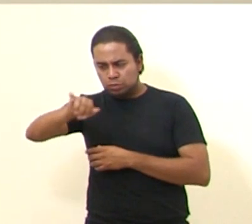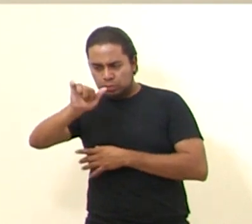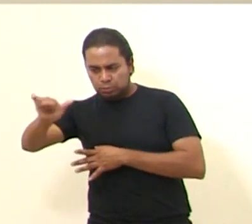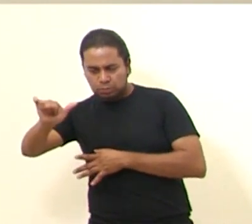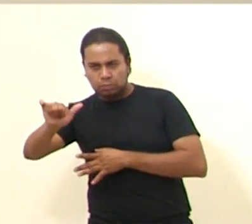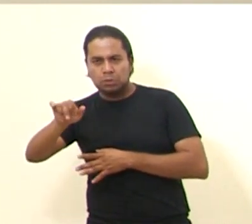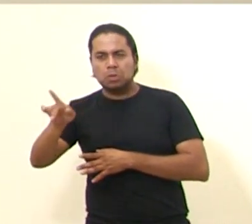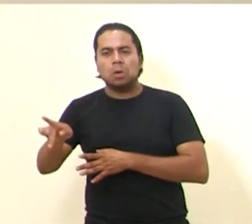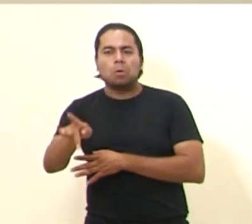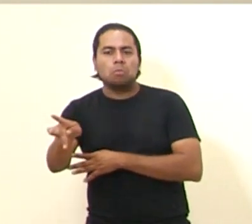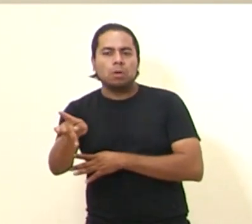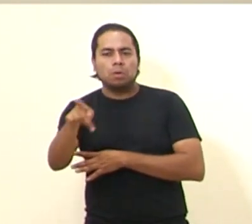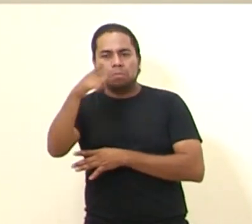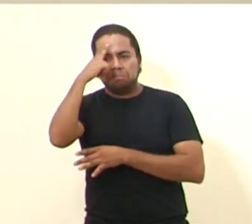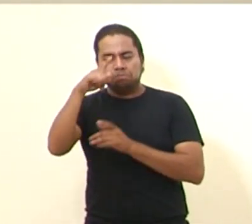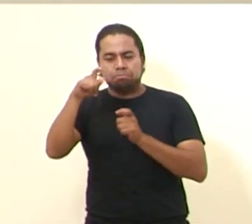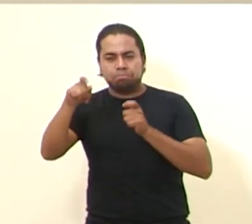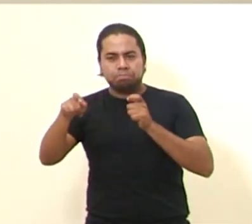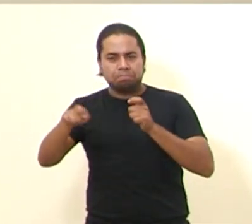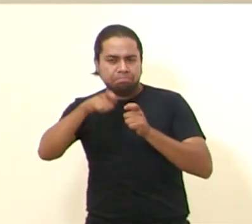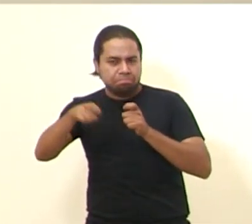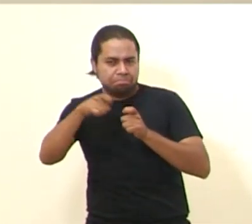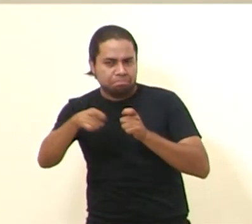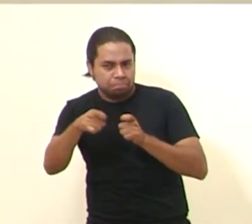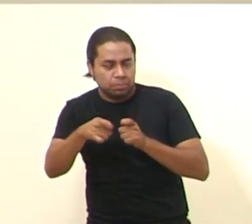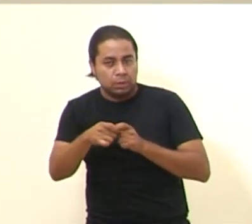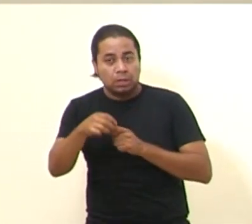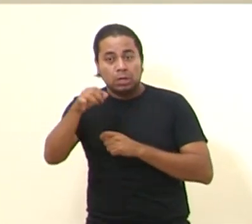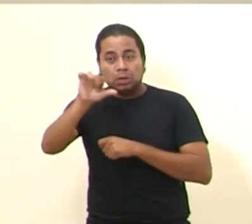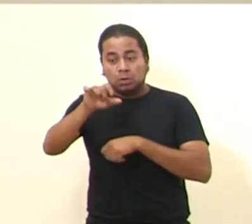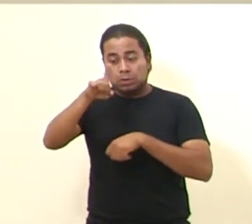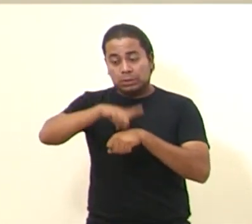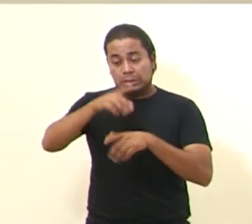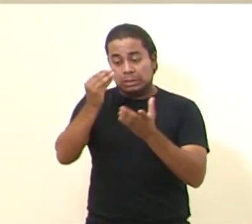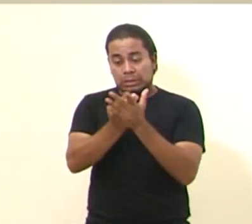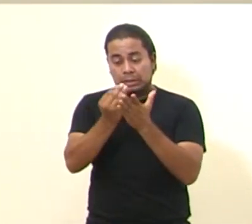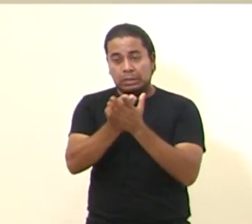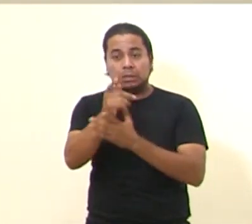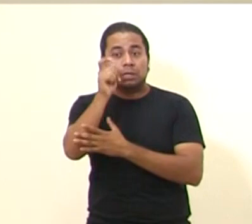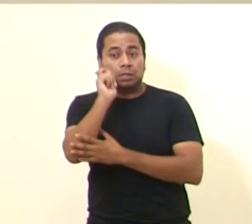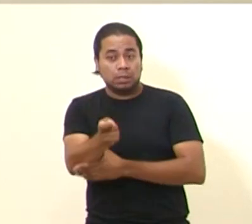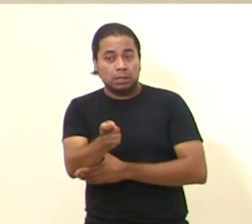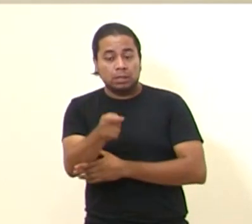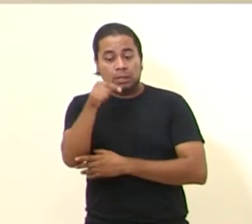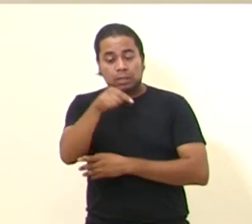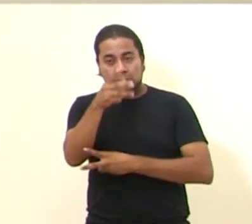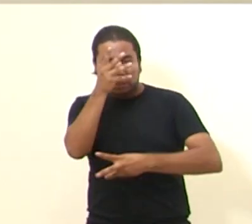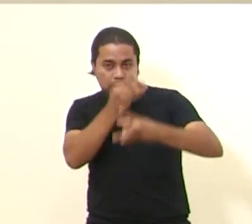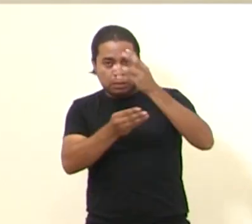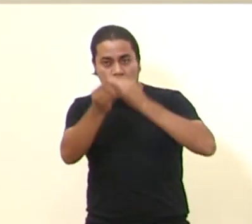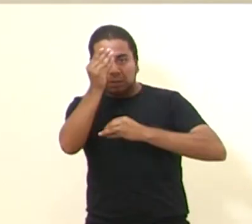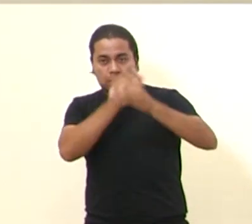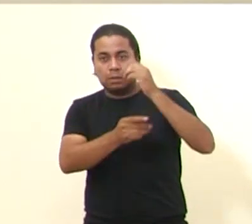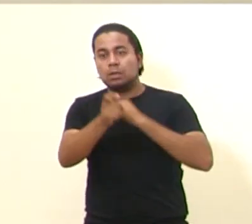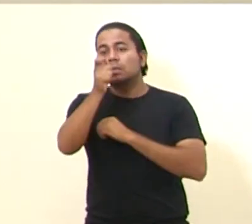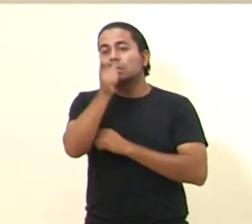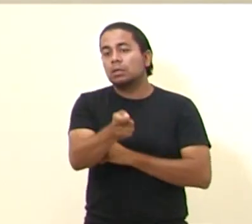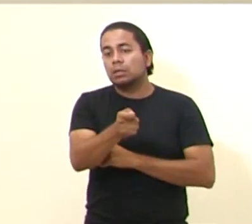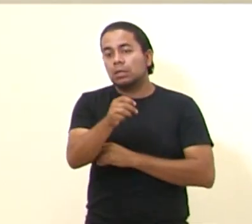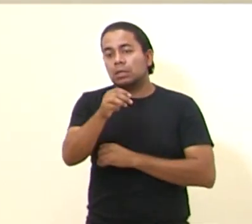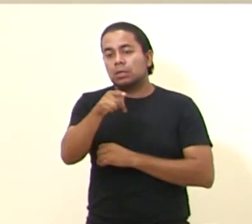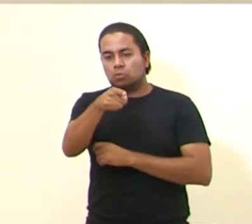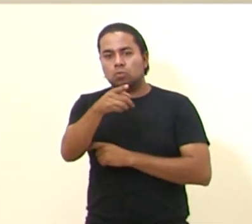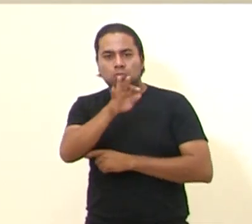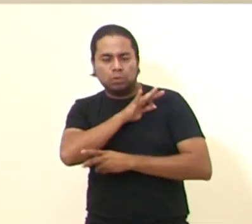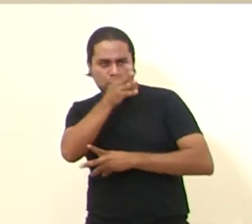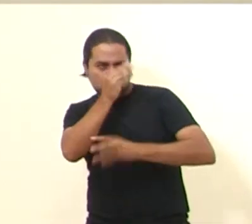tejedores. El día de hoy, esta sesión se trata de que nosotros aprendamos a hacer una